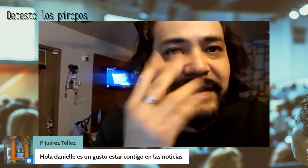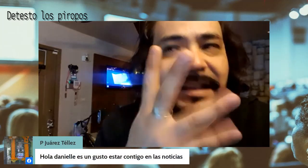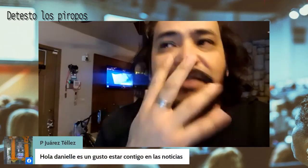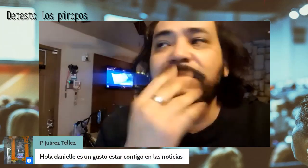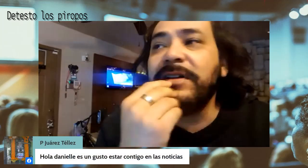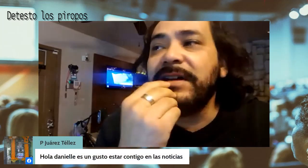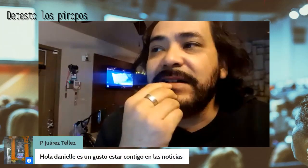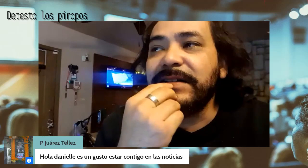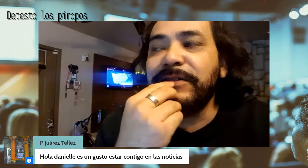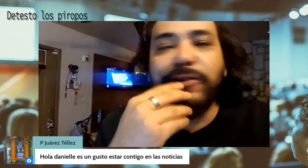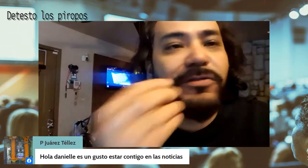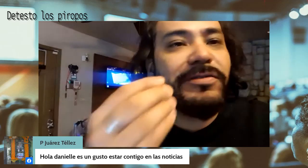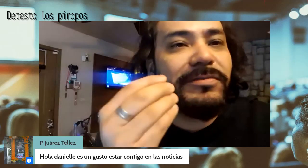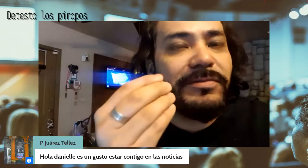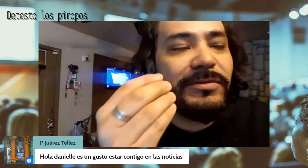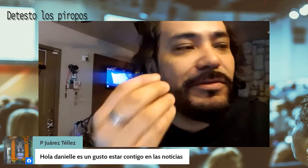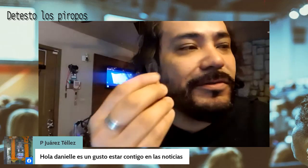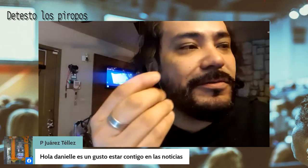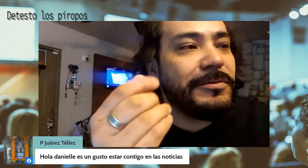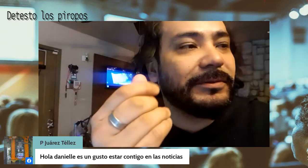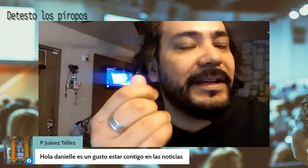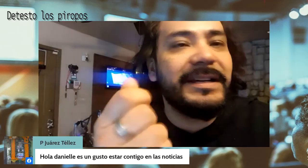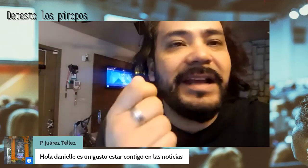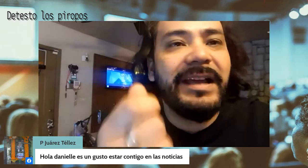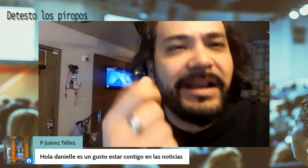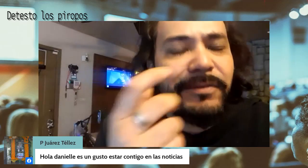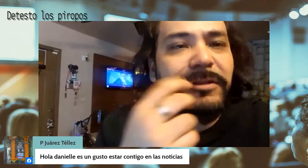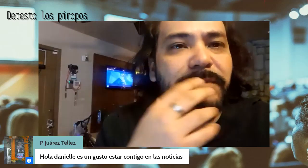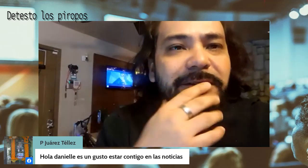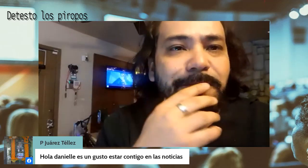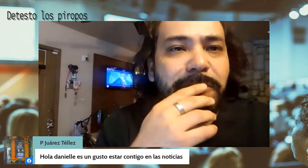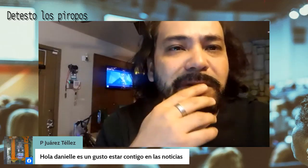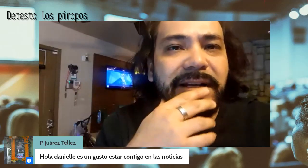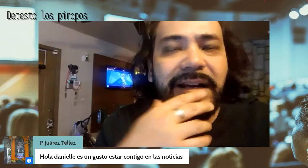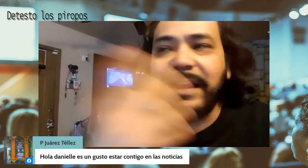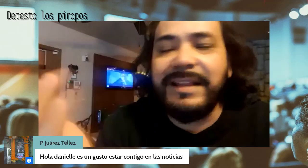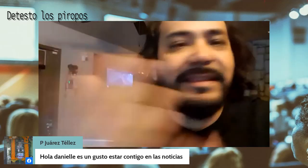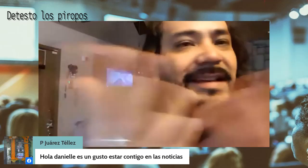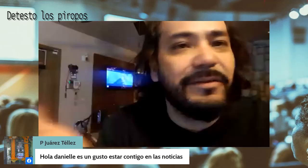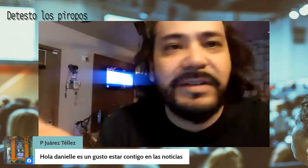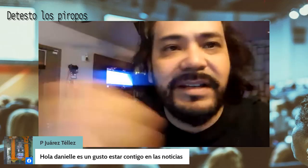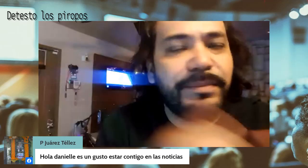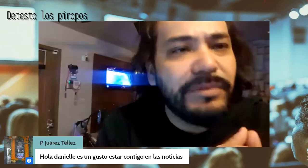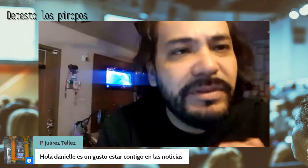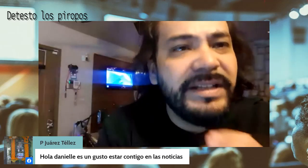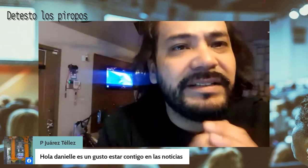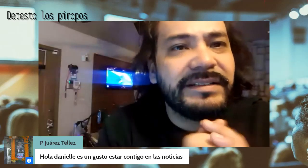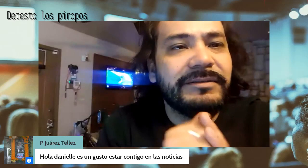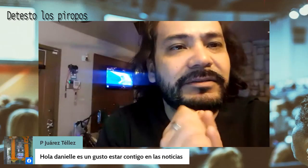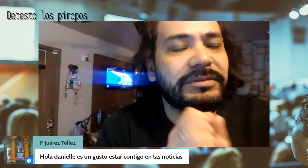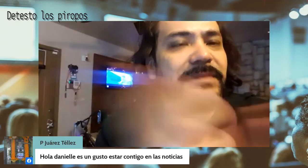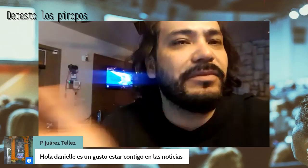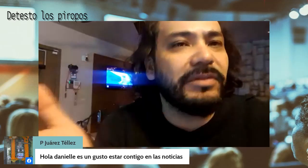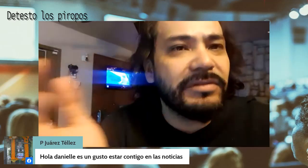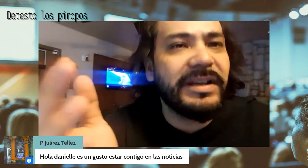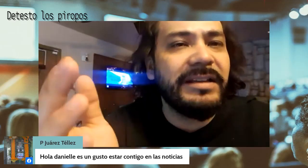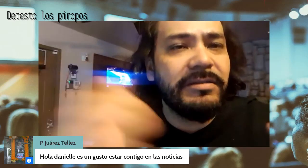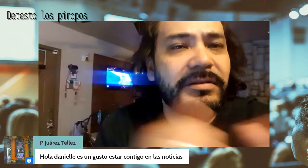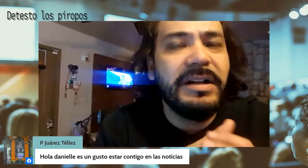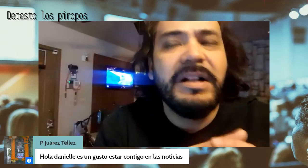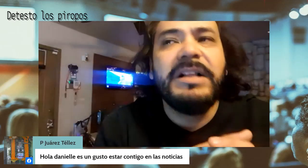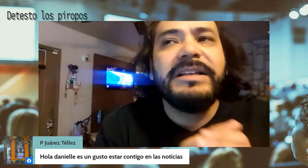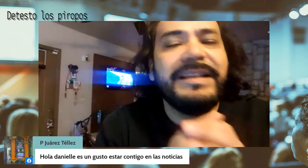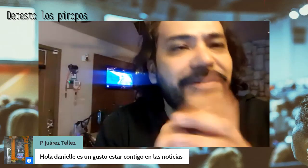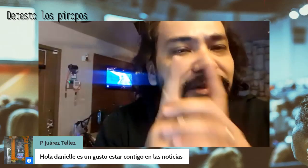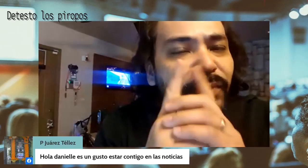que reitero, no tenía eco en la opinión pública. La gente ya no quiere pluris, o sea, por Dios